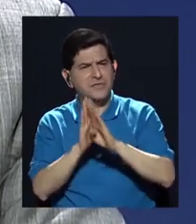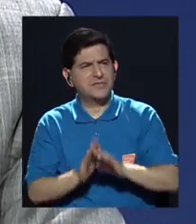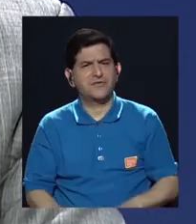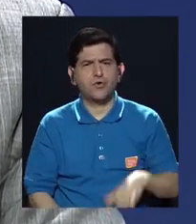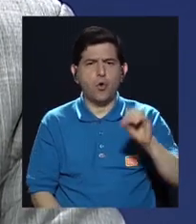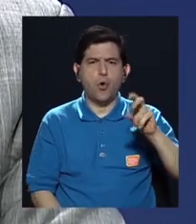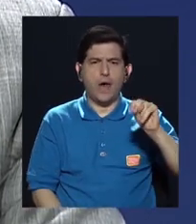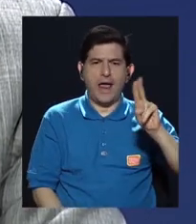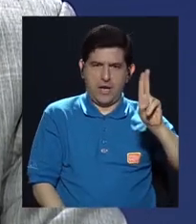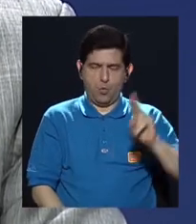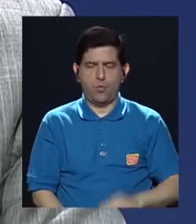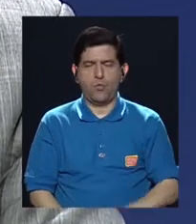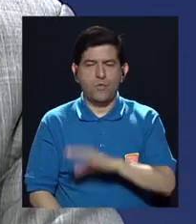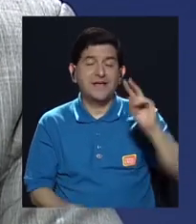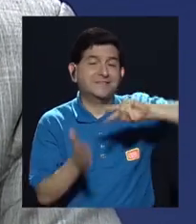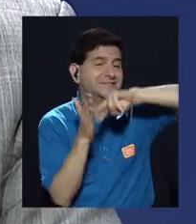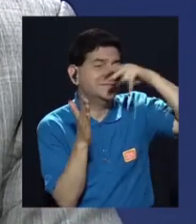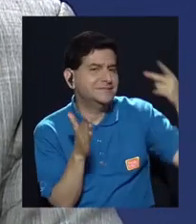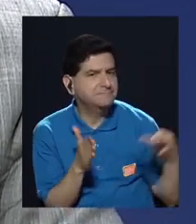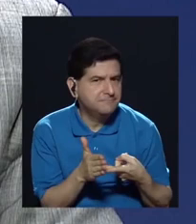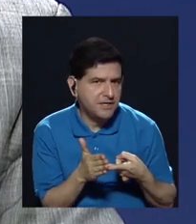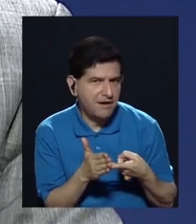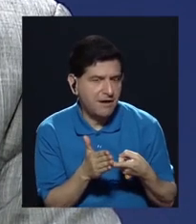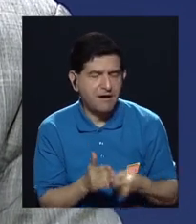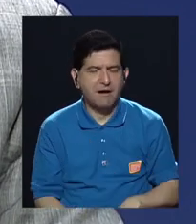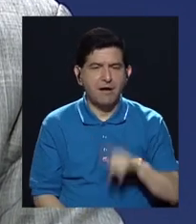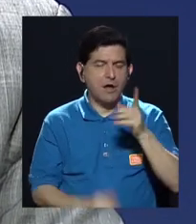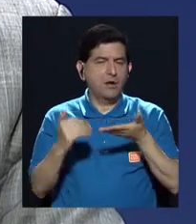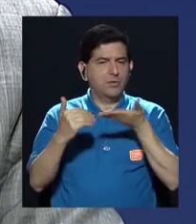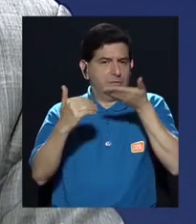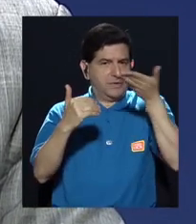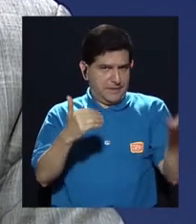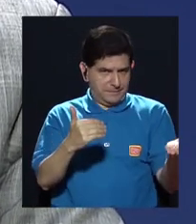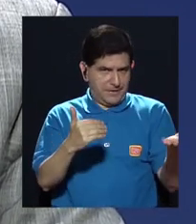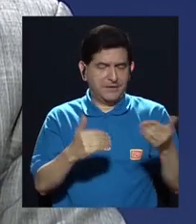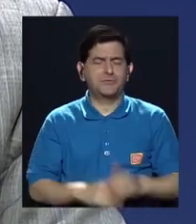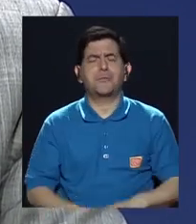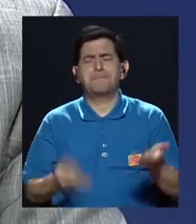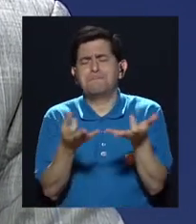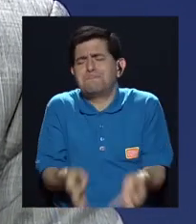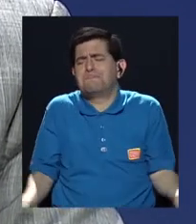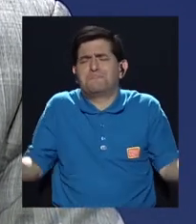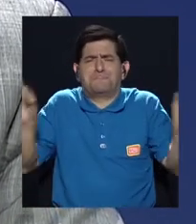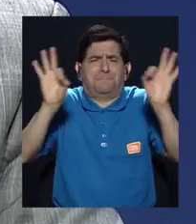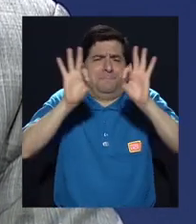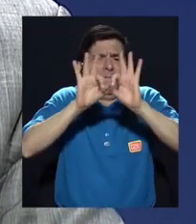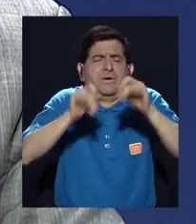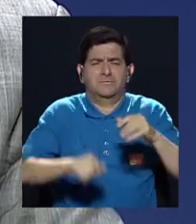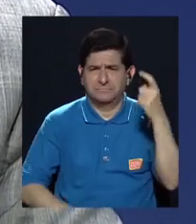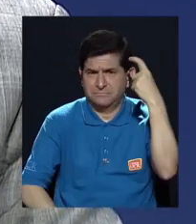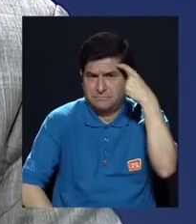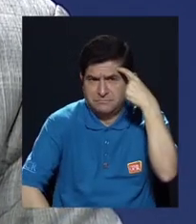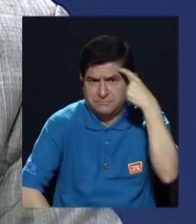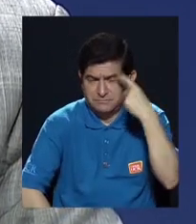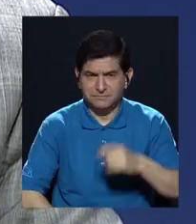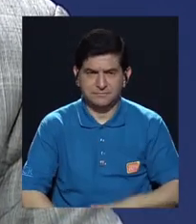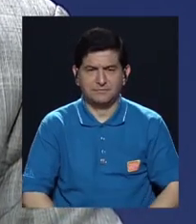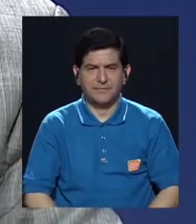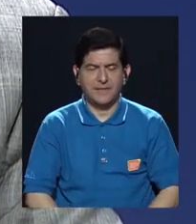de las Naciones Unidas, y se convierte en uno de los elementos fundamentales